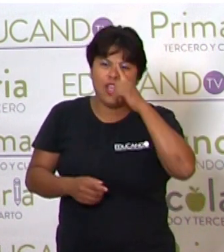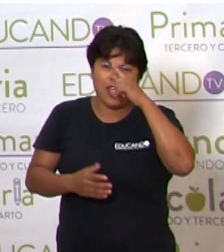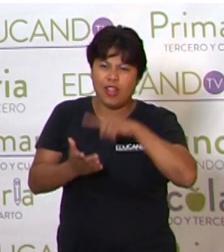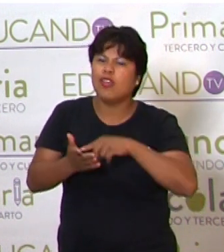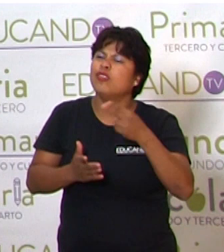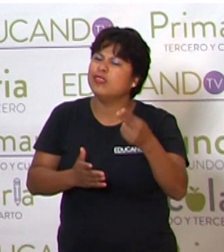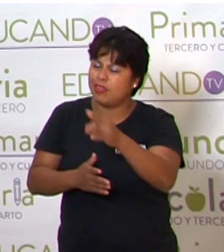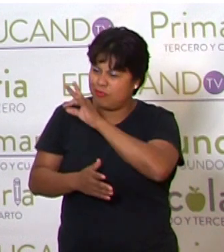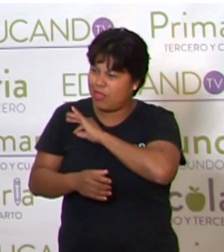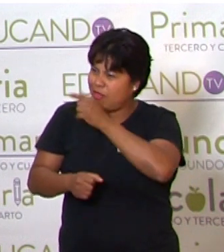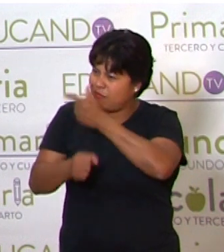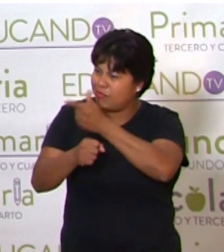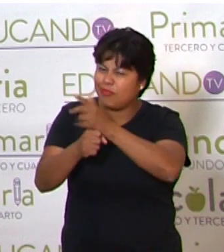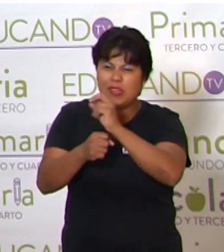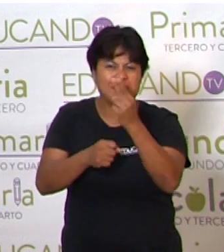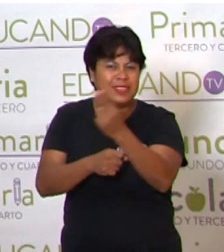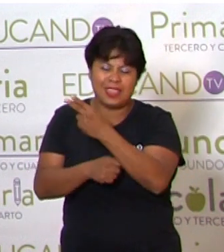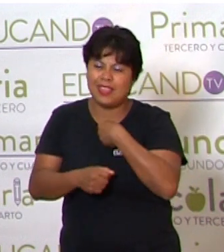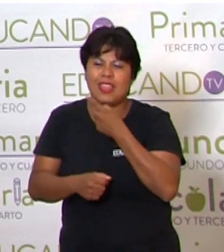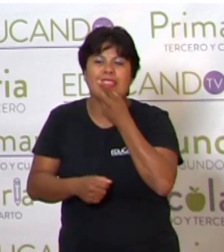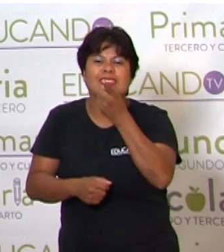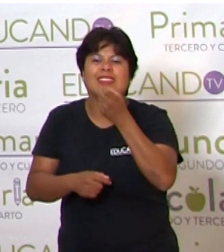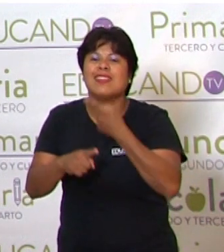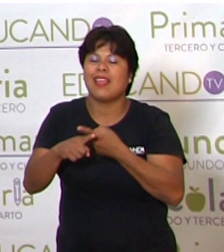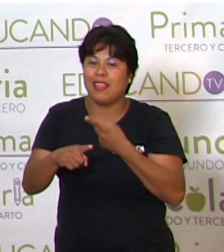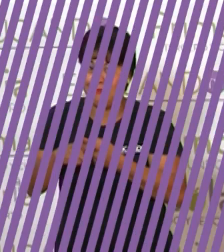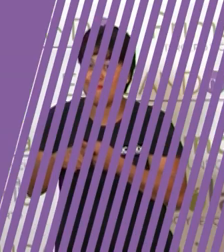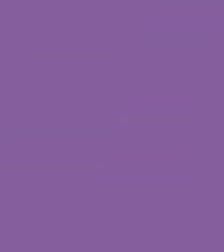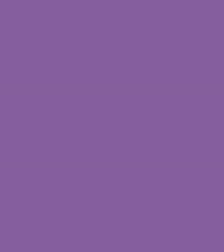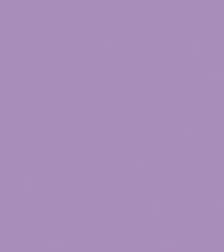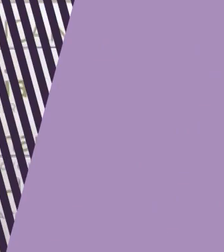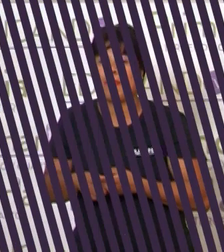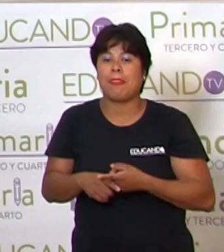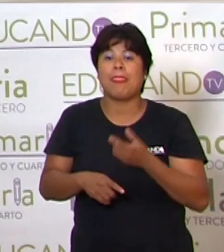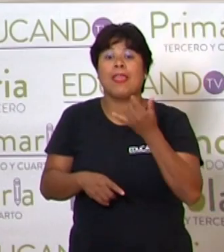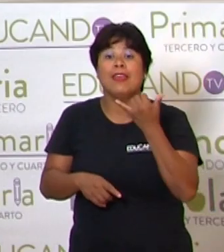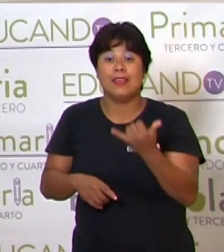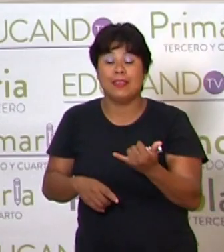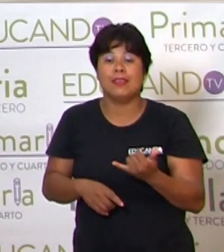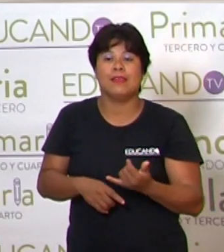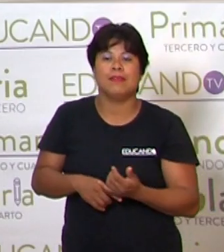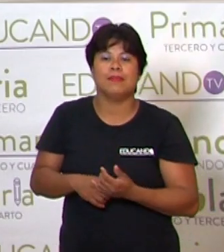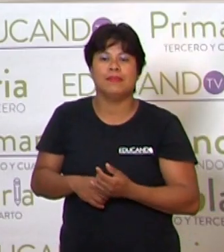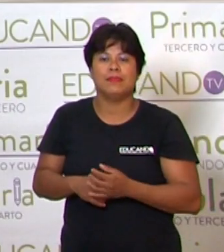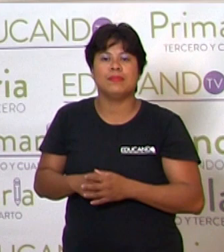Bueno, yo creo que ustedes los pueden reconocer, no hay necesidad que les diga quién es. Y